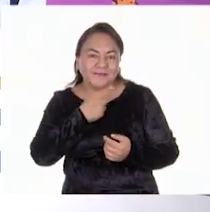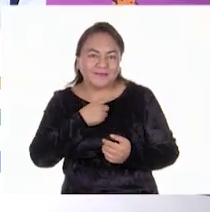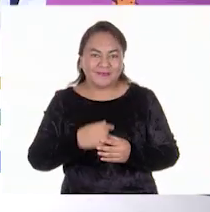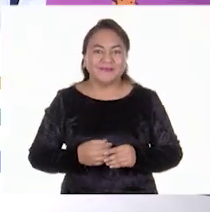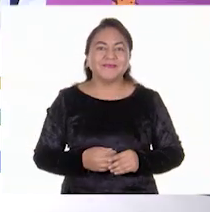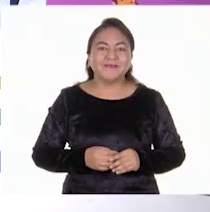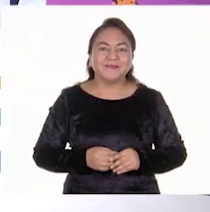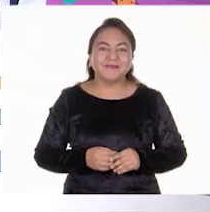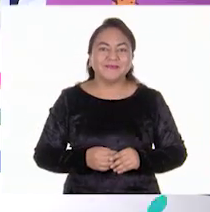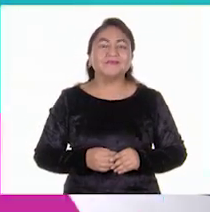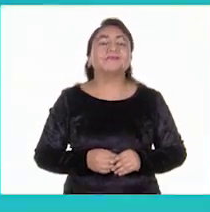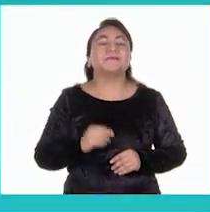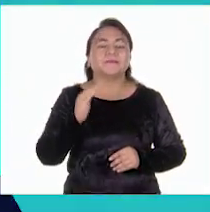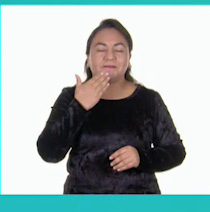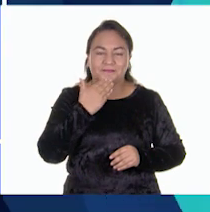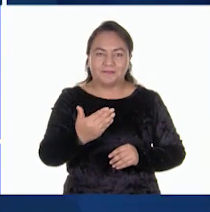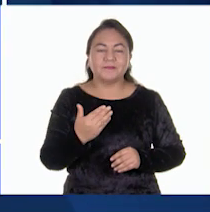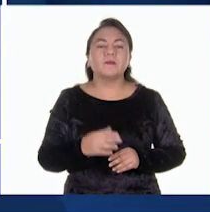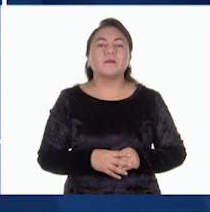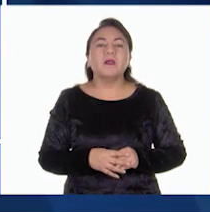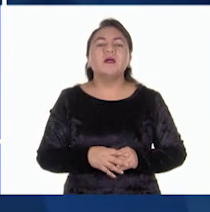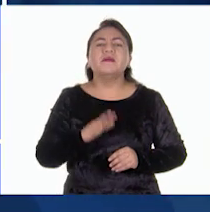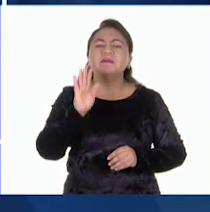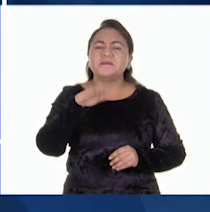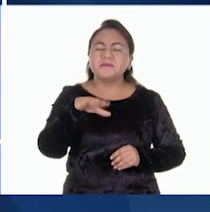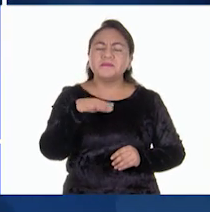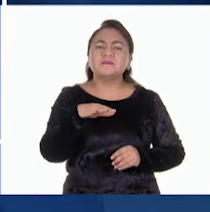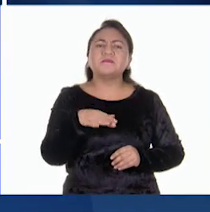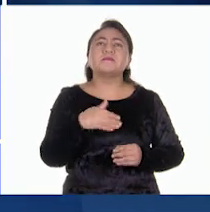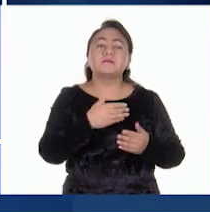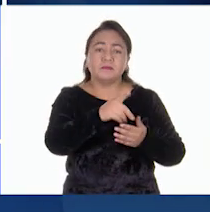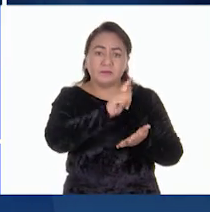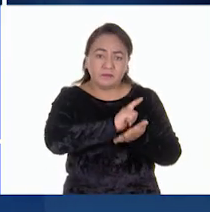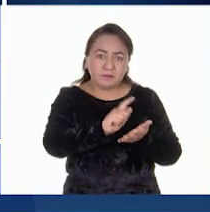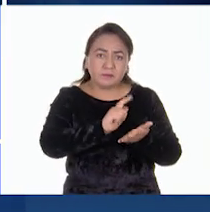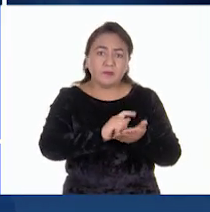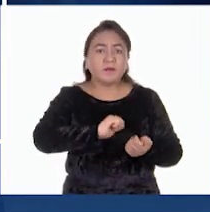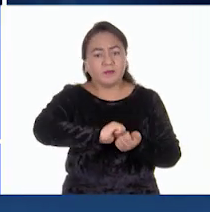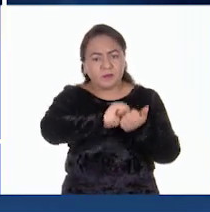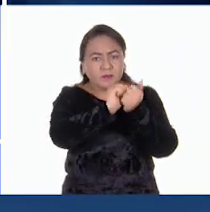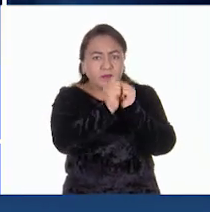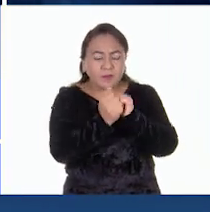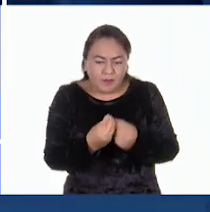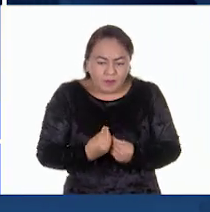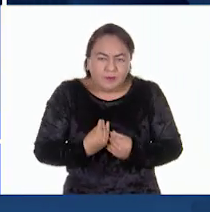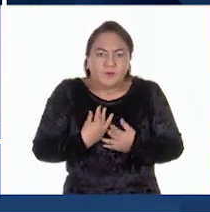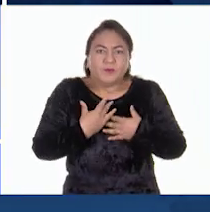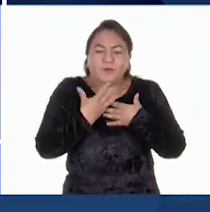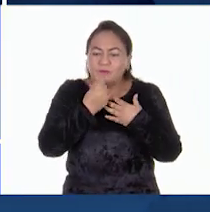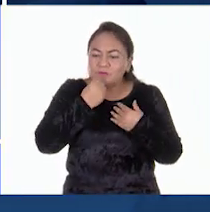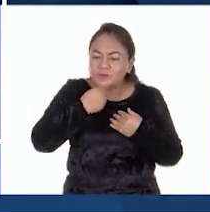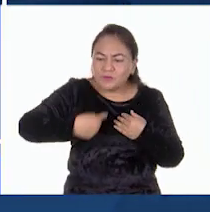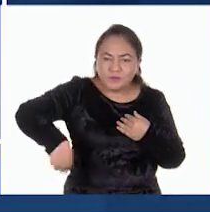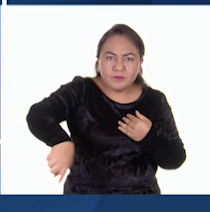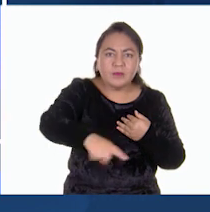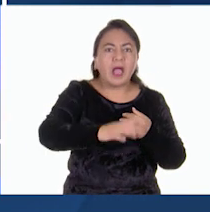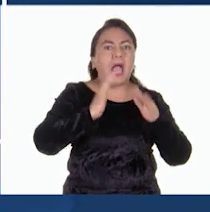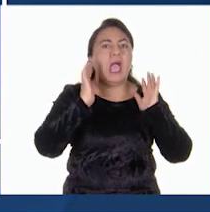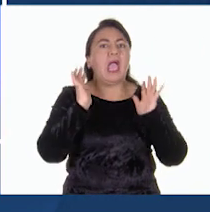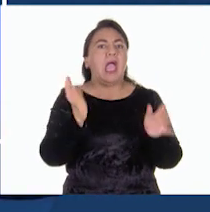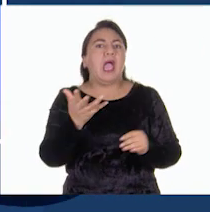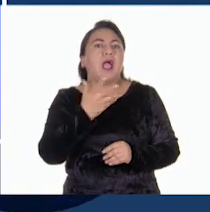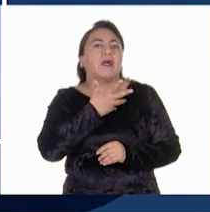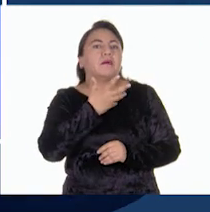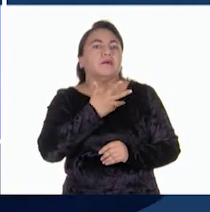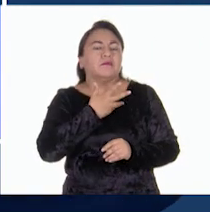bien. Pongan atención. Señora ama de casa, convierta usted en fuerza motriz la vitalidad de sus niños. Ya tenemos a la venta